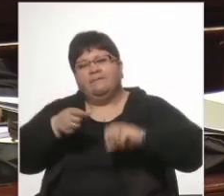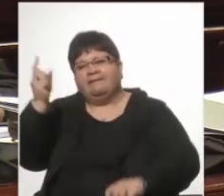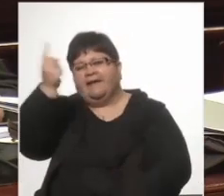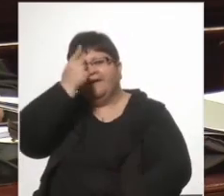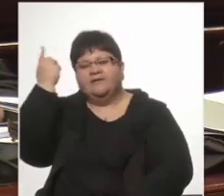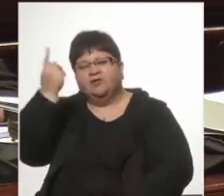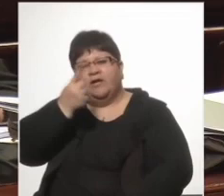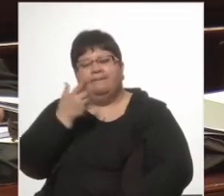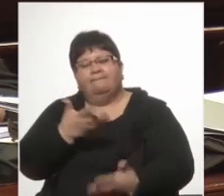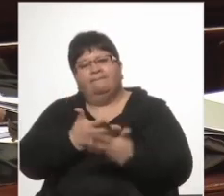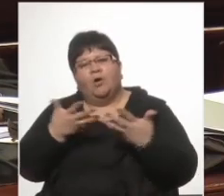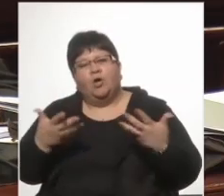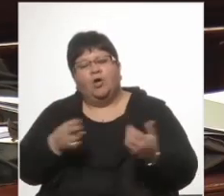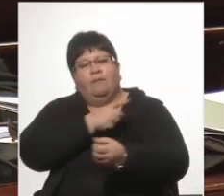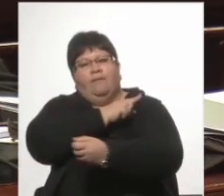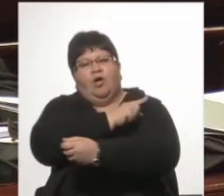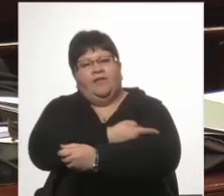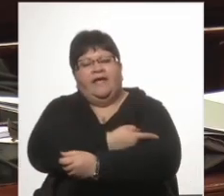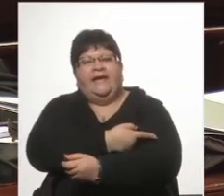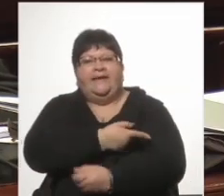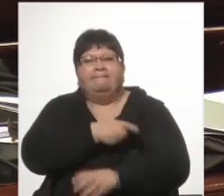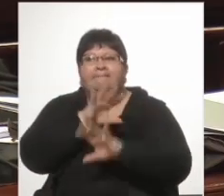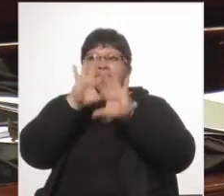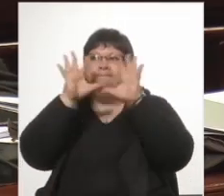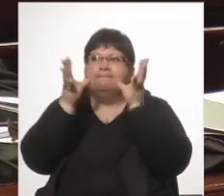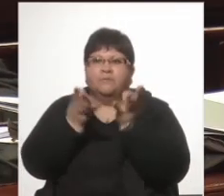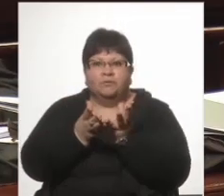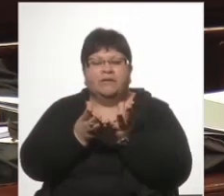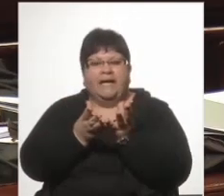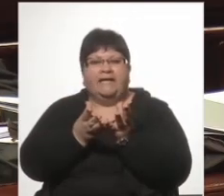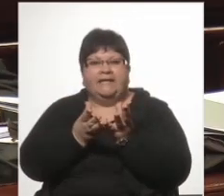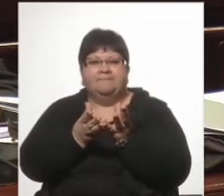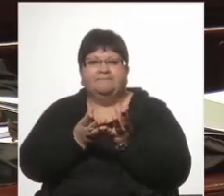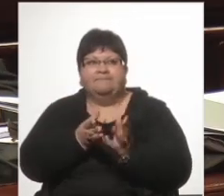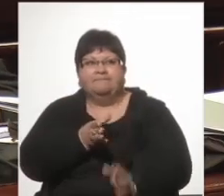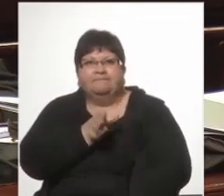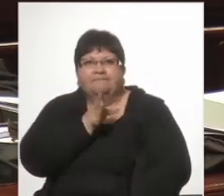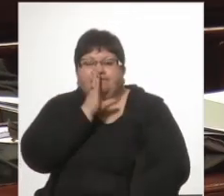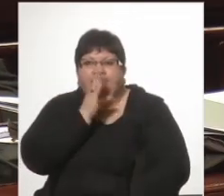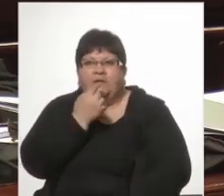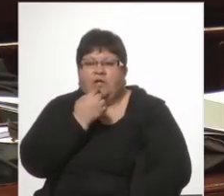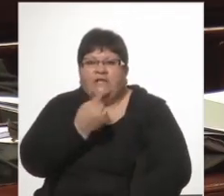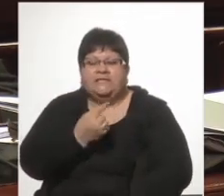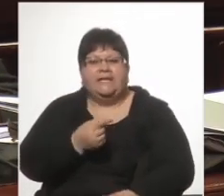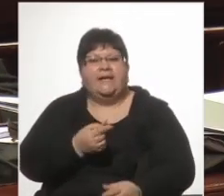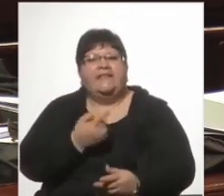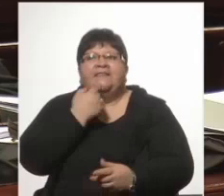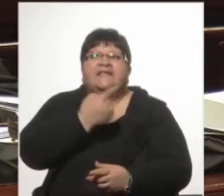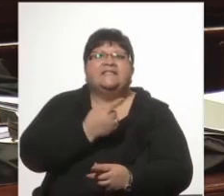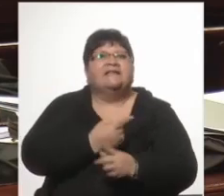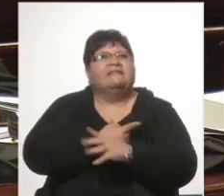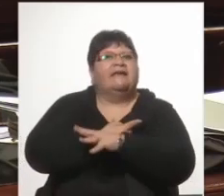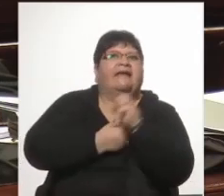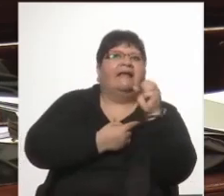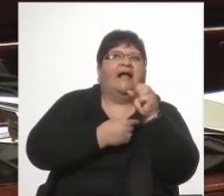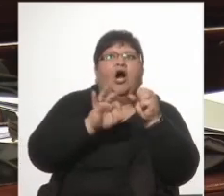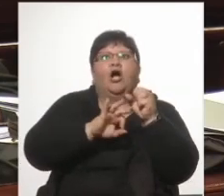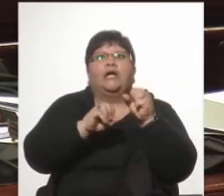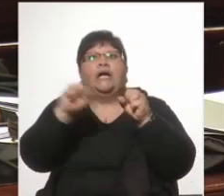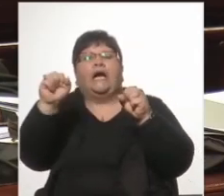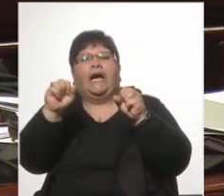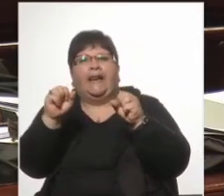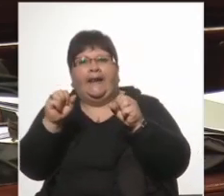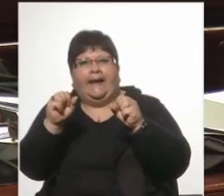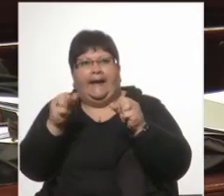grandes centros de poder mundial que, sin chistar, han seguido gobiernos que se autocalifican de izquierda o derecha. Este